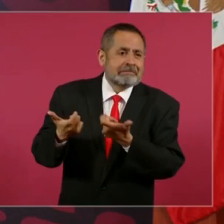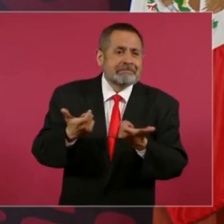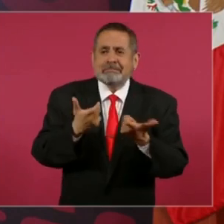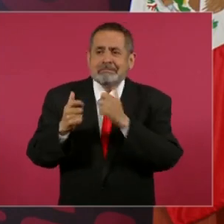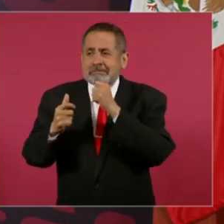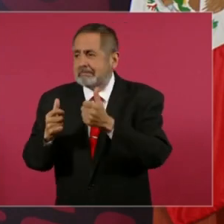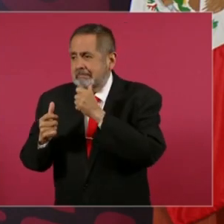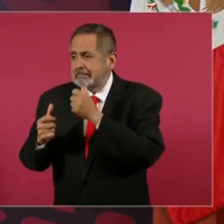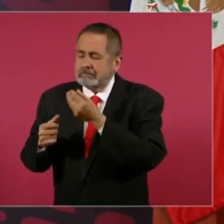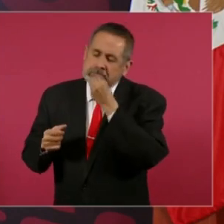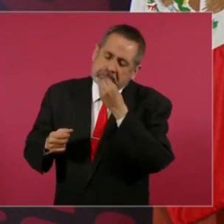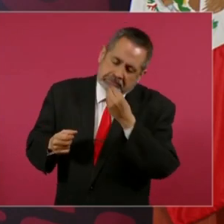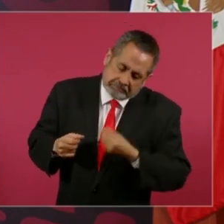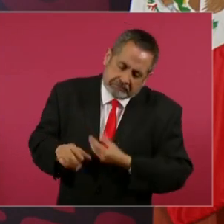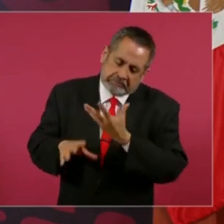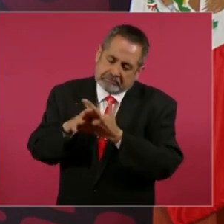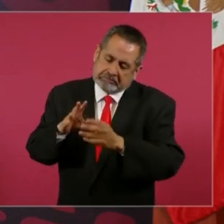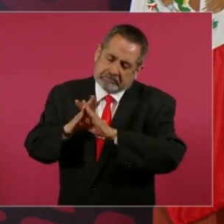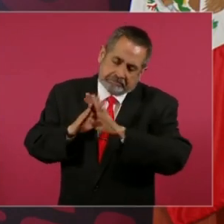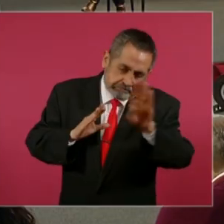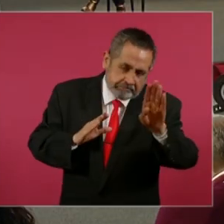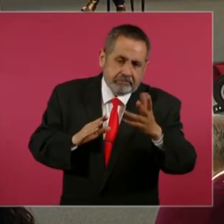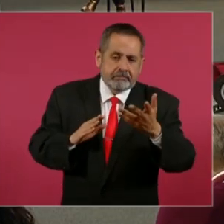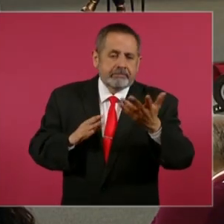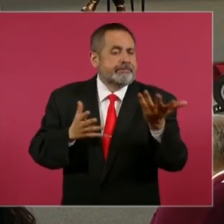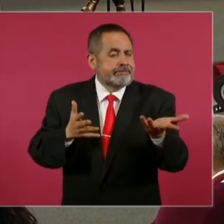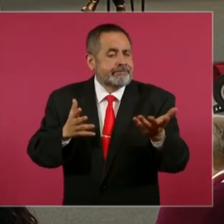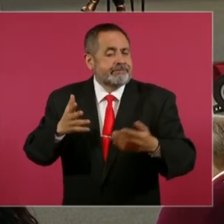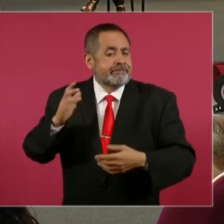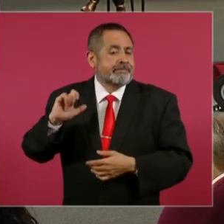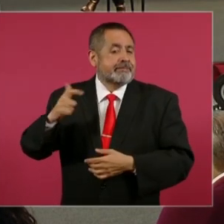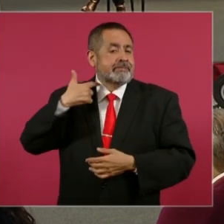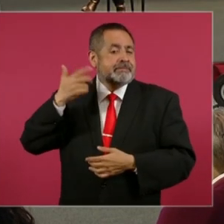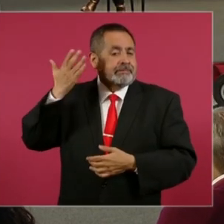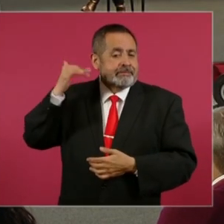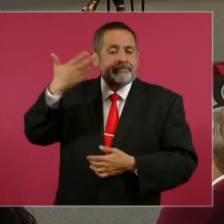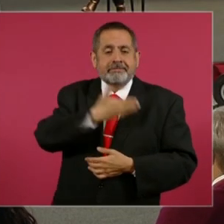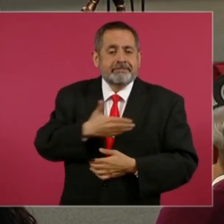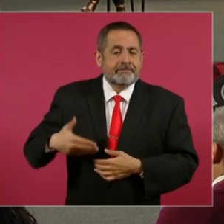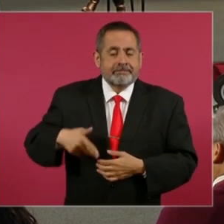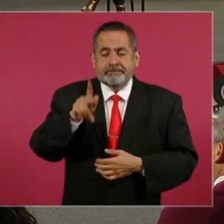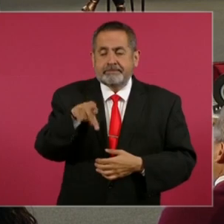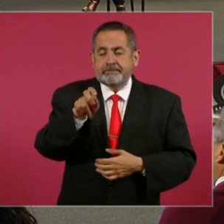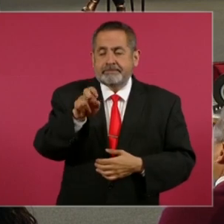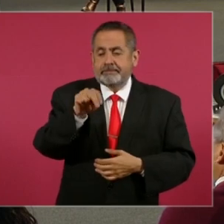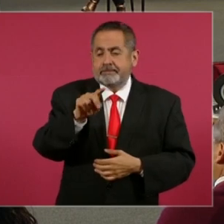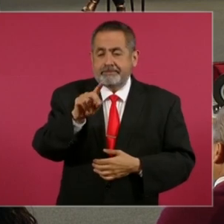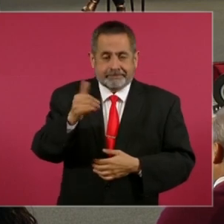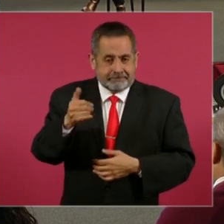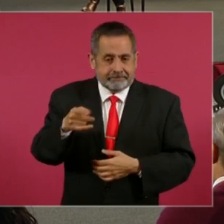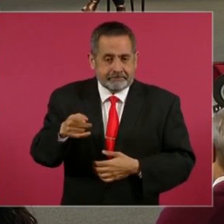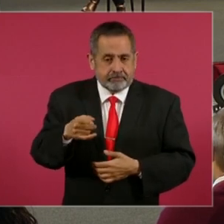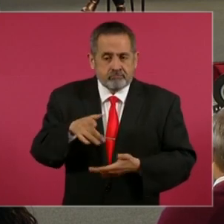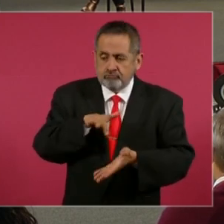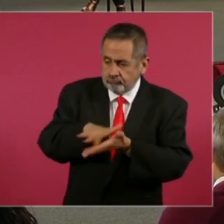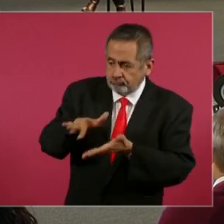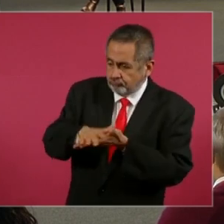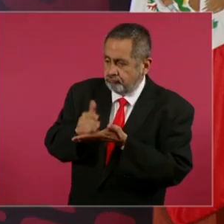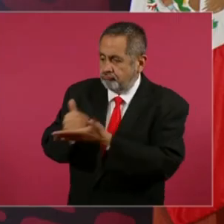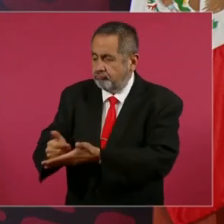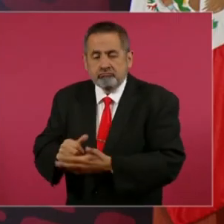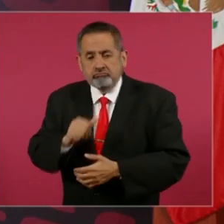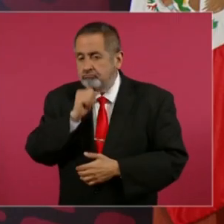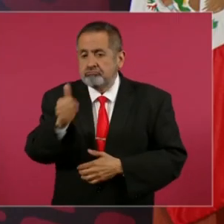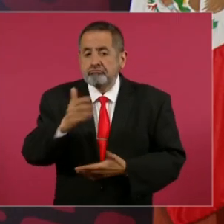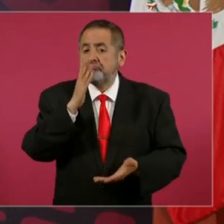Desde la época del presidente Kennedy, no hay un plan de apoyo a los países de